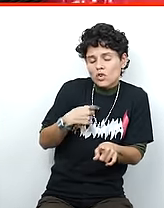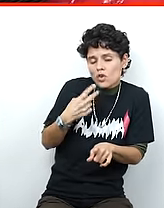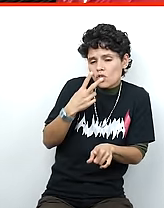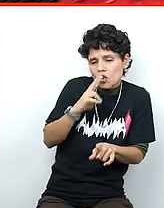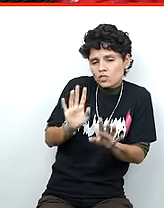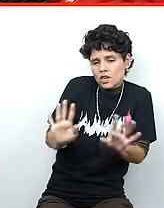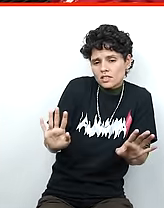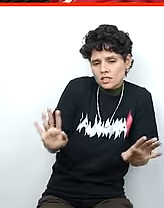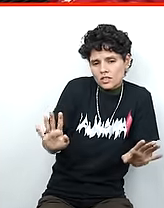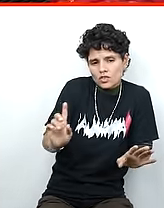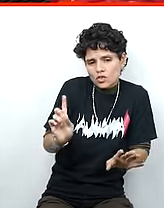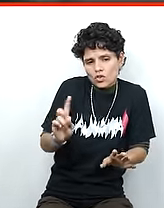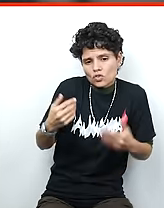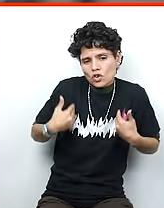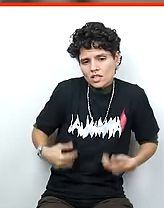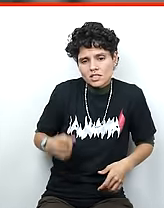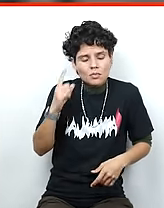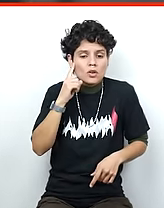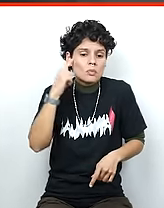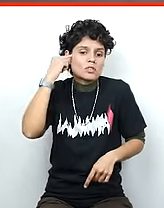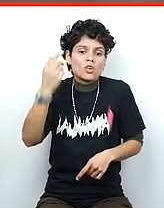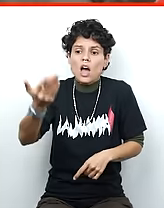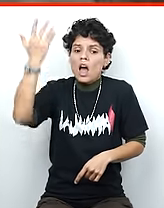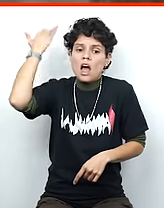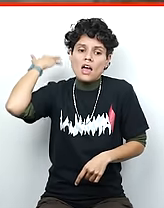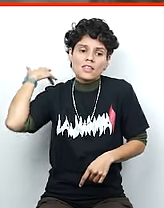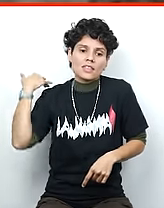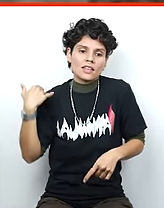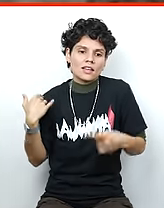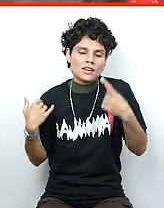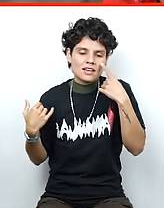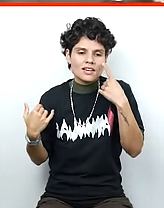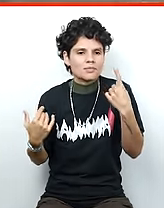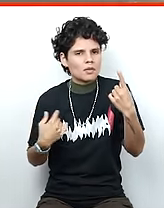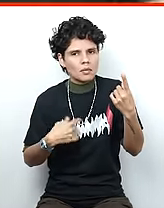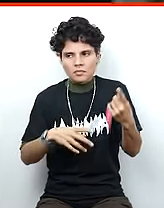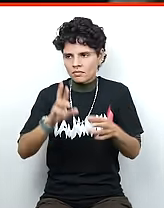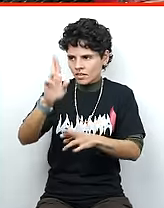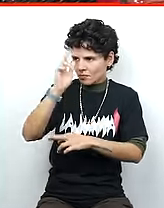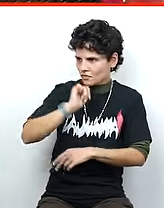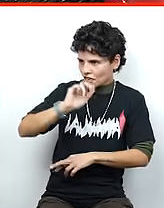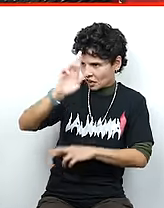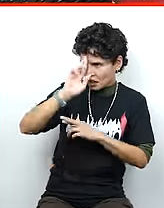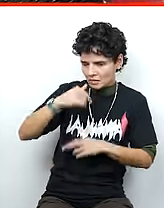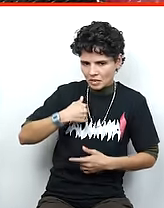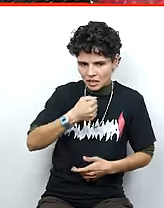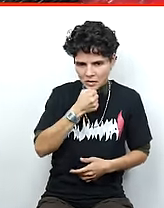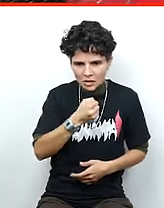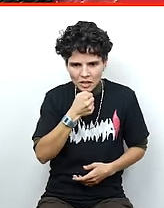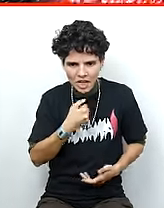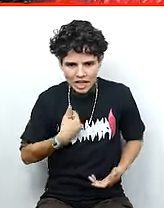pero... No, pero me imagino que quizás tu año, mozo... Ahora, ahora un respeto por el animador, hombre.